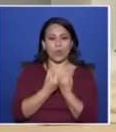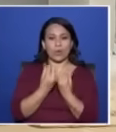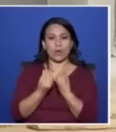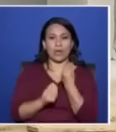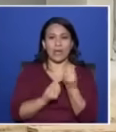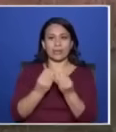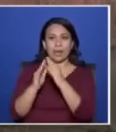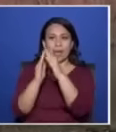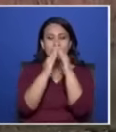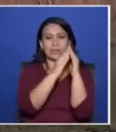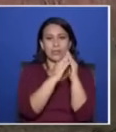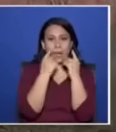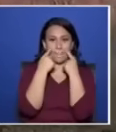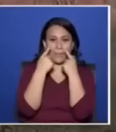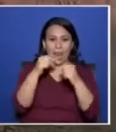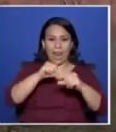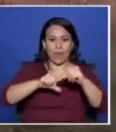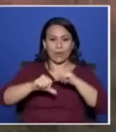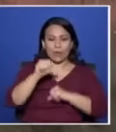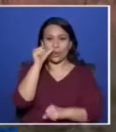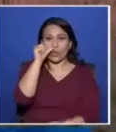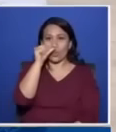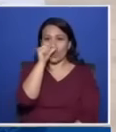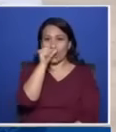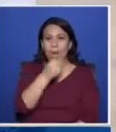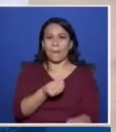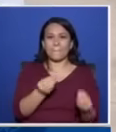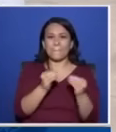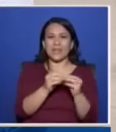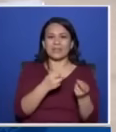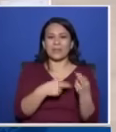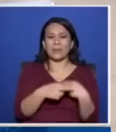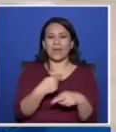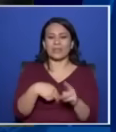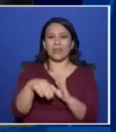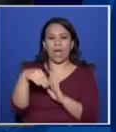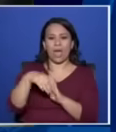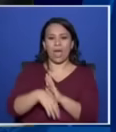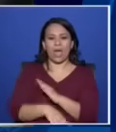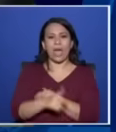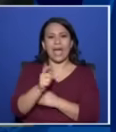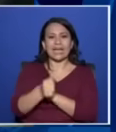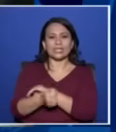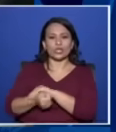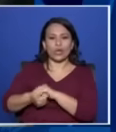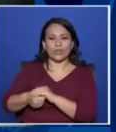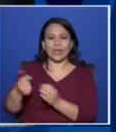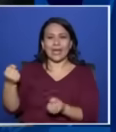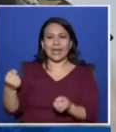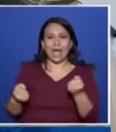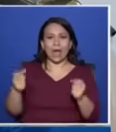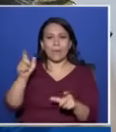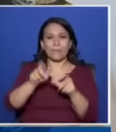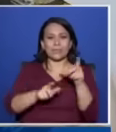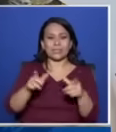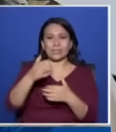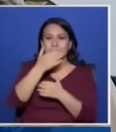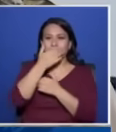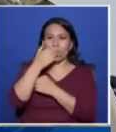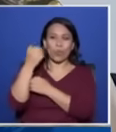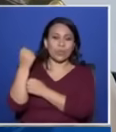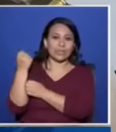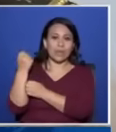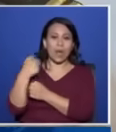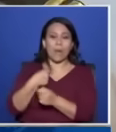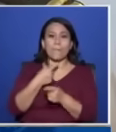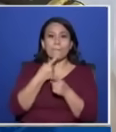los inmuebles. A laboratorios de droga y generar el microtráfico en el sector para esconder vehículos, personas secuestradas. Utilizan estas viviendas y es